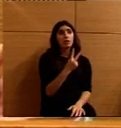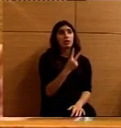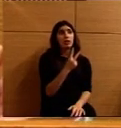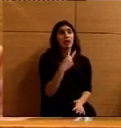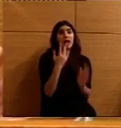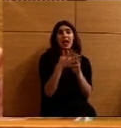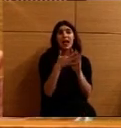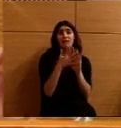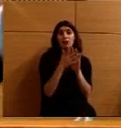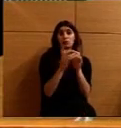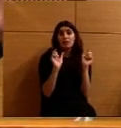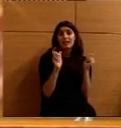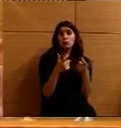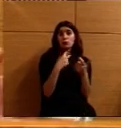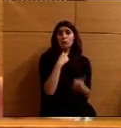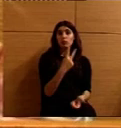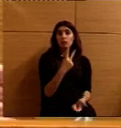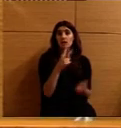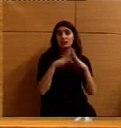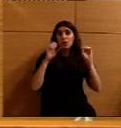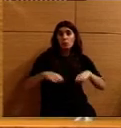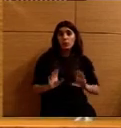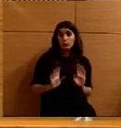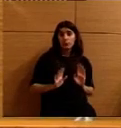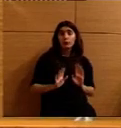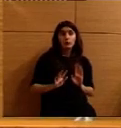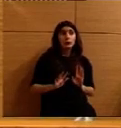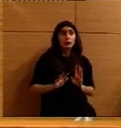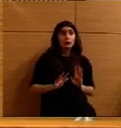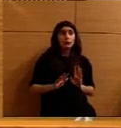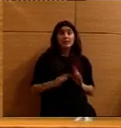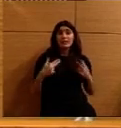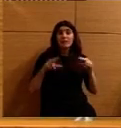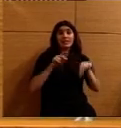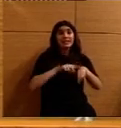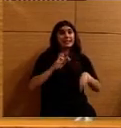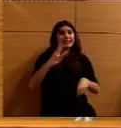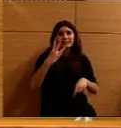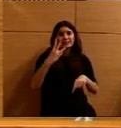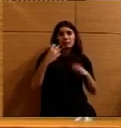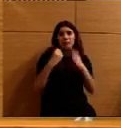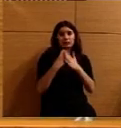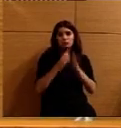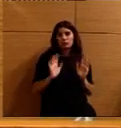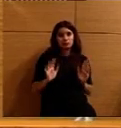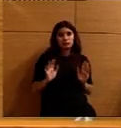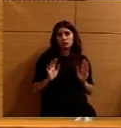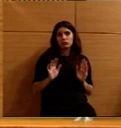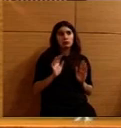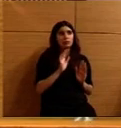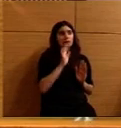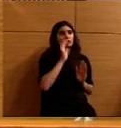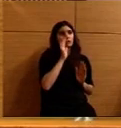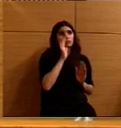Lo hablamos en la junta de portavoces, hablamos los portavoces de que era acabaríamos a las 3 de la tarde como mucho, porque no era, a